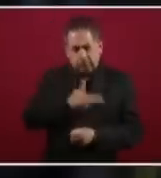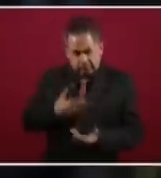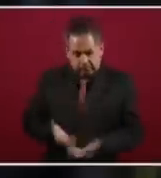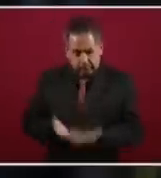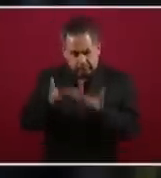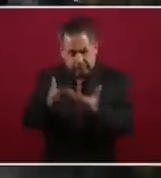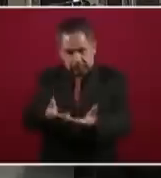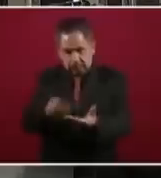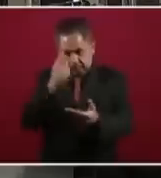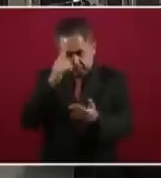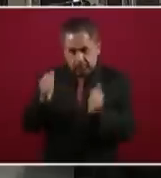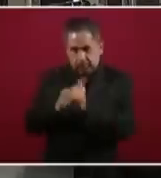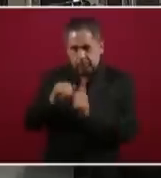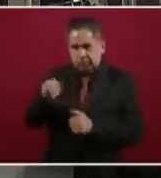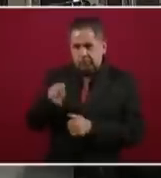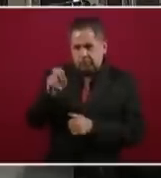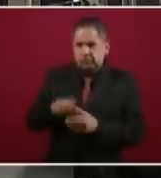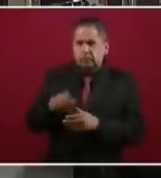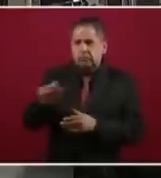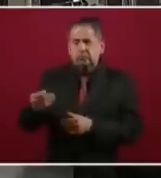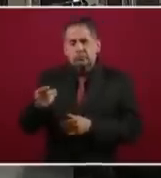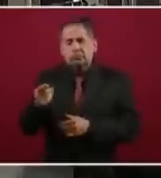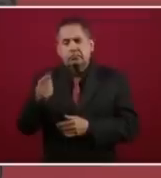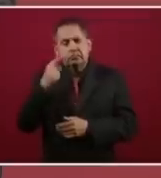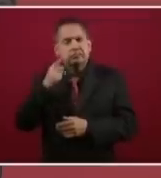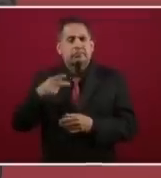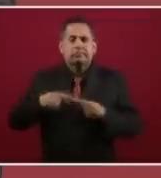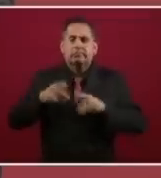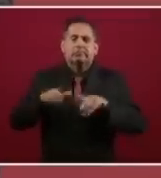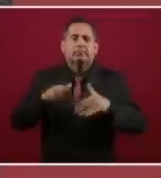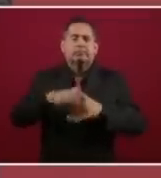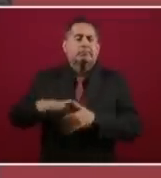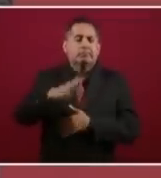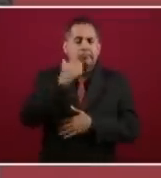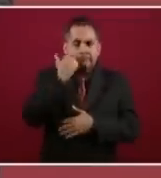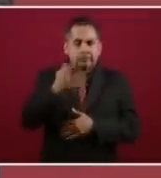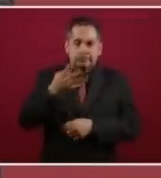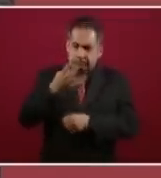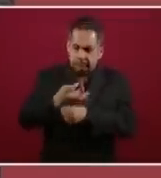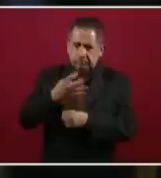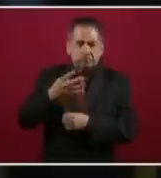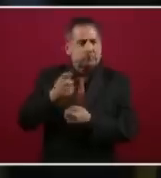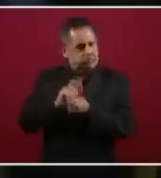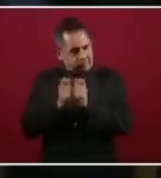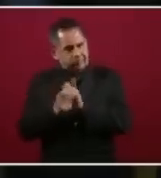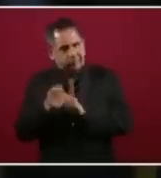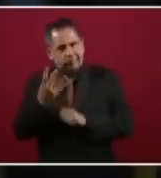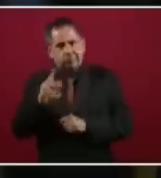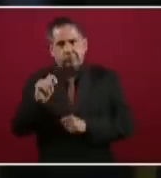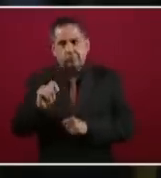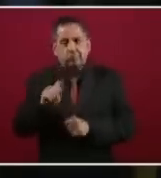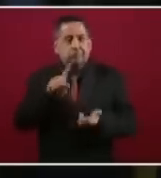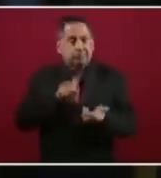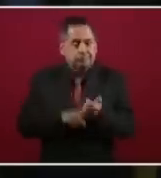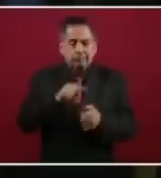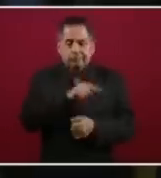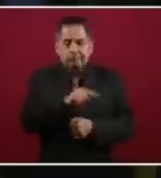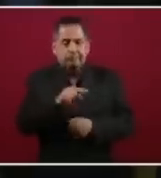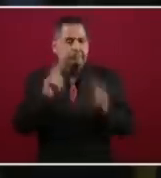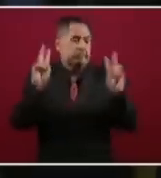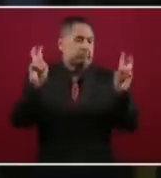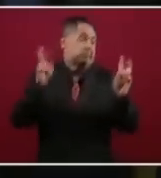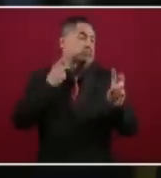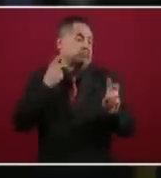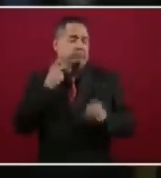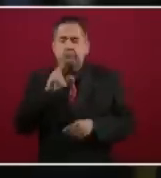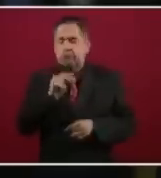se los voy a dejar con Jesús, sí, porque el pueblo quiere la cuarta transformación, pero muchos de esos